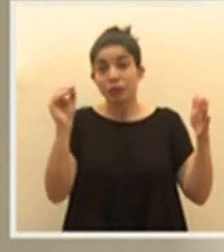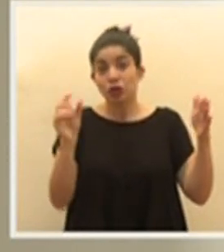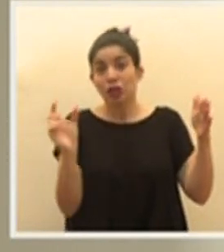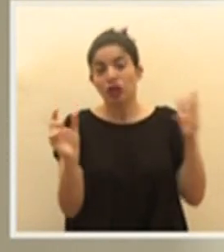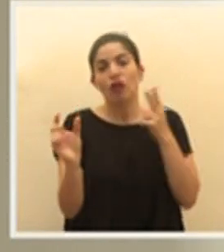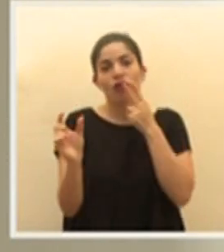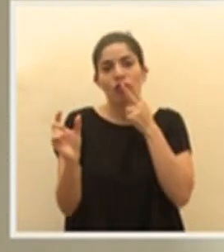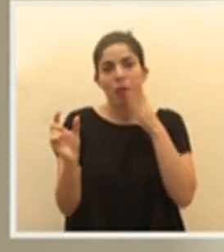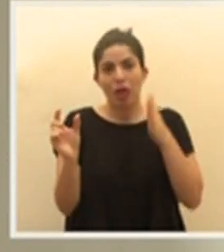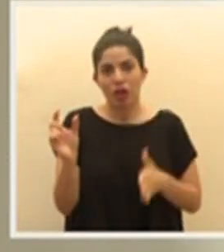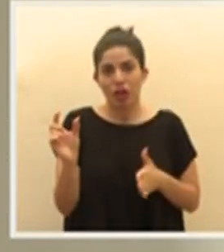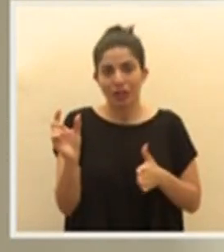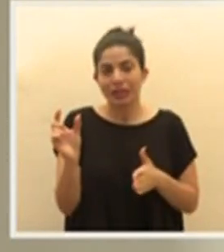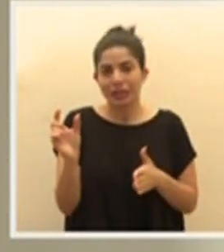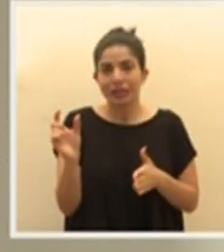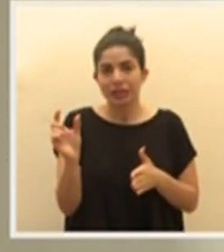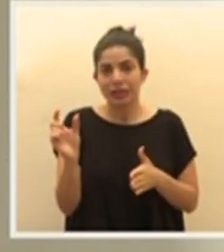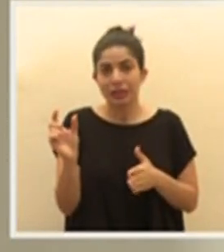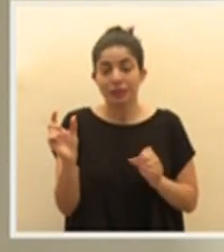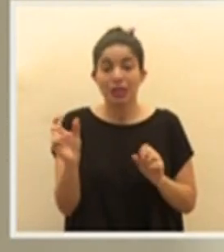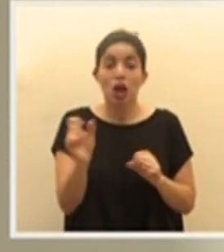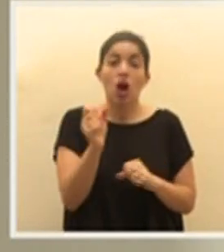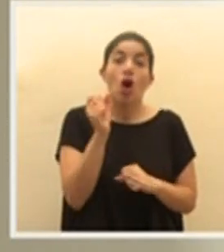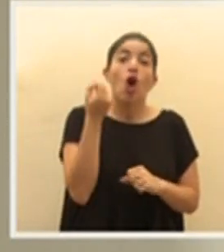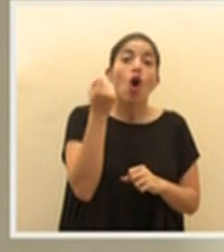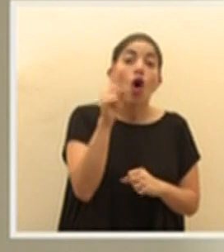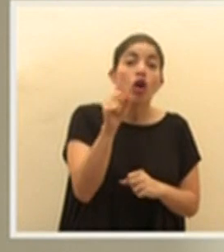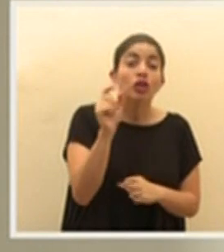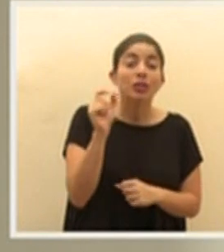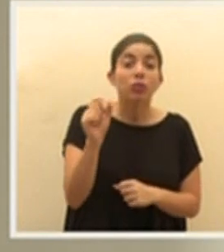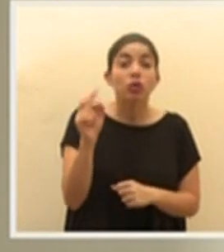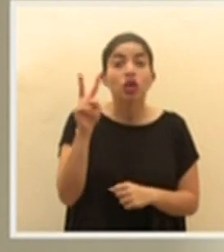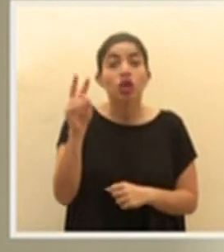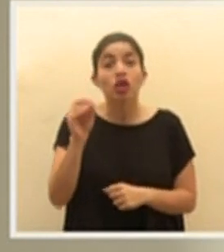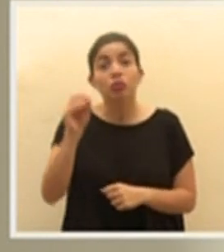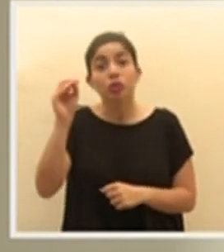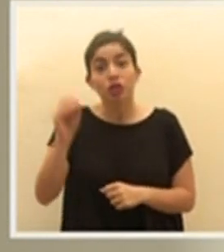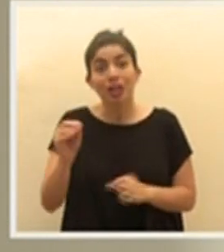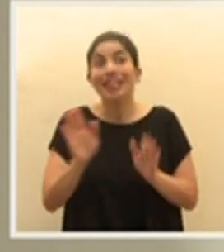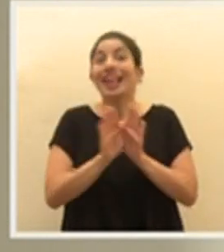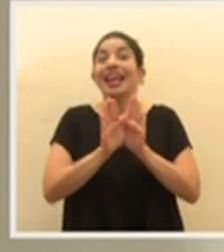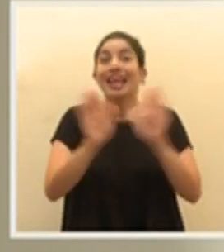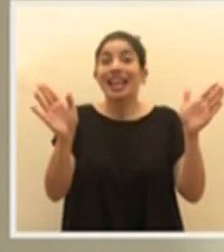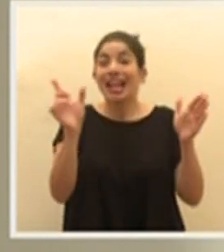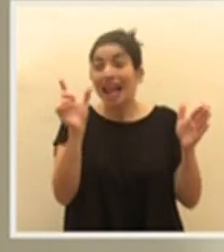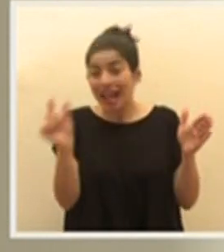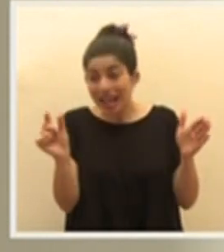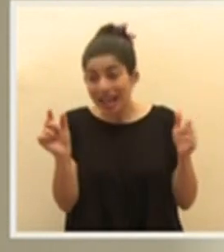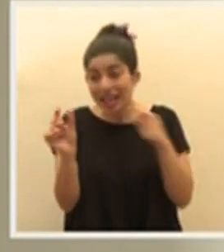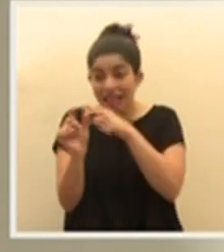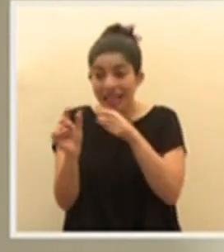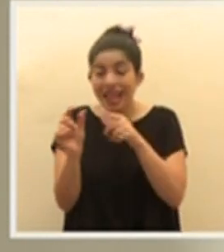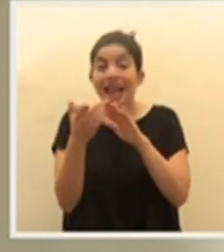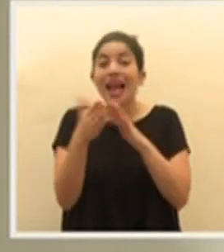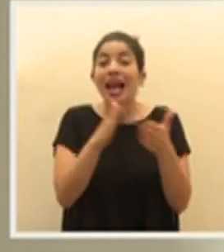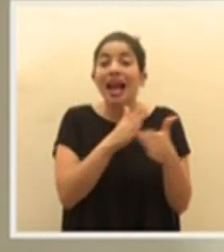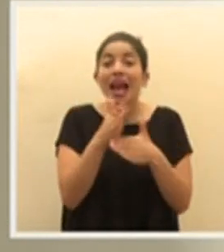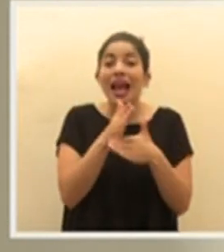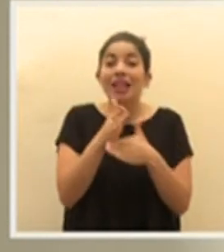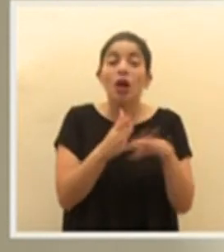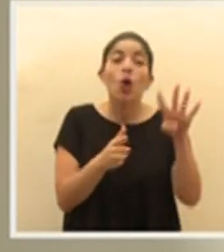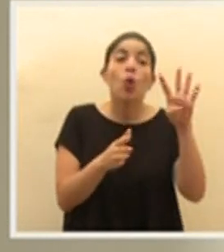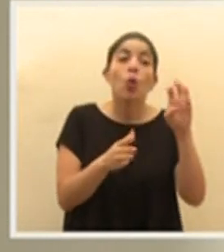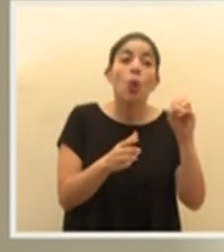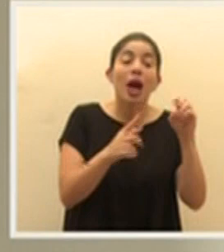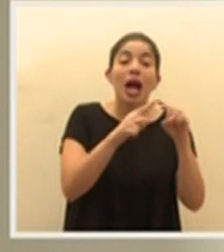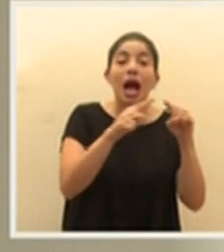fumadores y el 11.2% de la población general entre los 40 a los